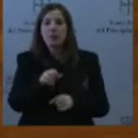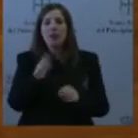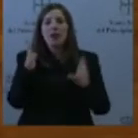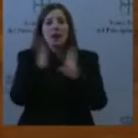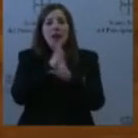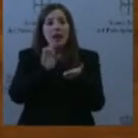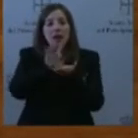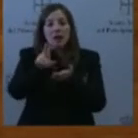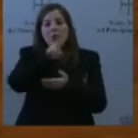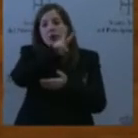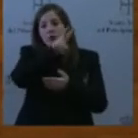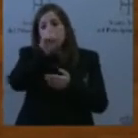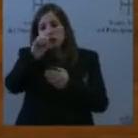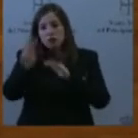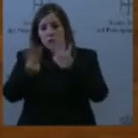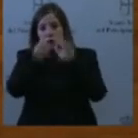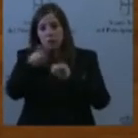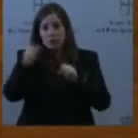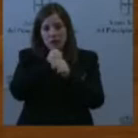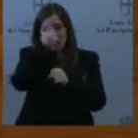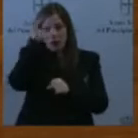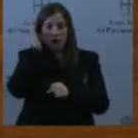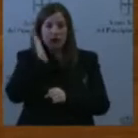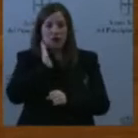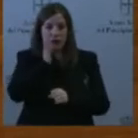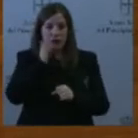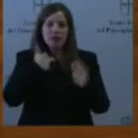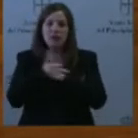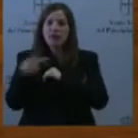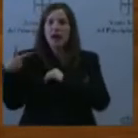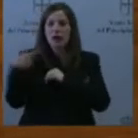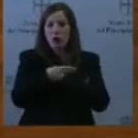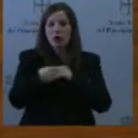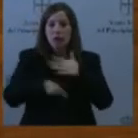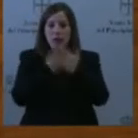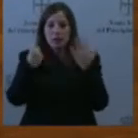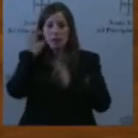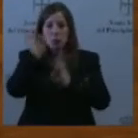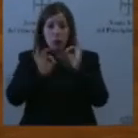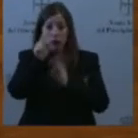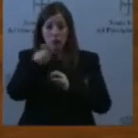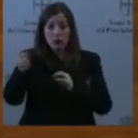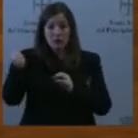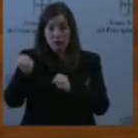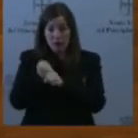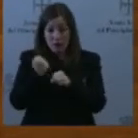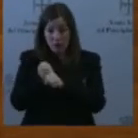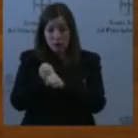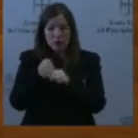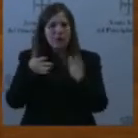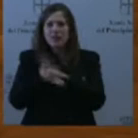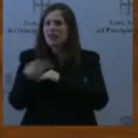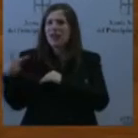y trabajadoras. Un recorte del 16% de la plantilla, un recorte bestial e injustificado que, lejos